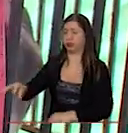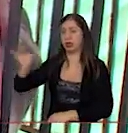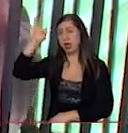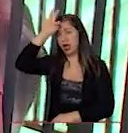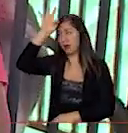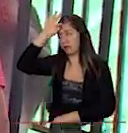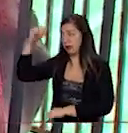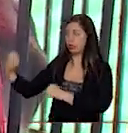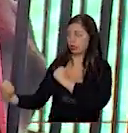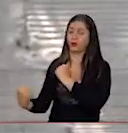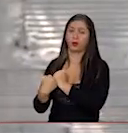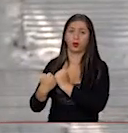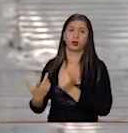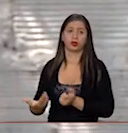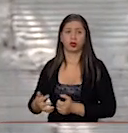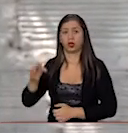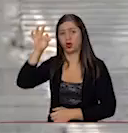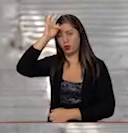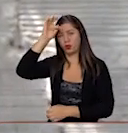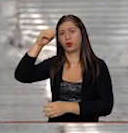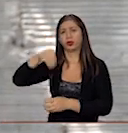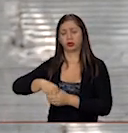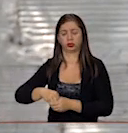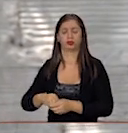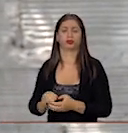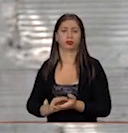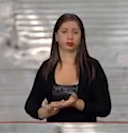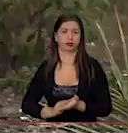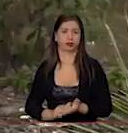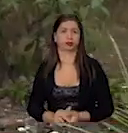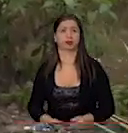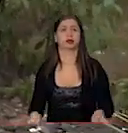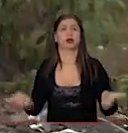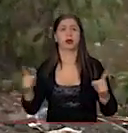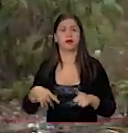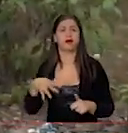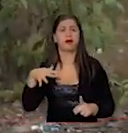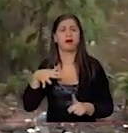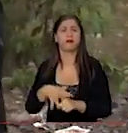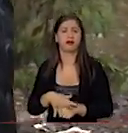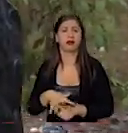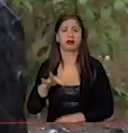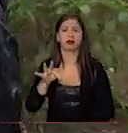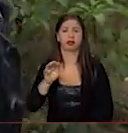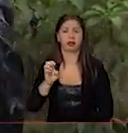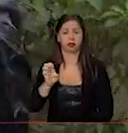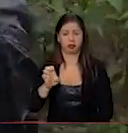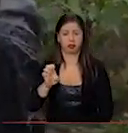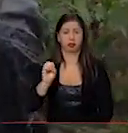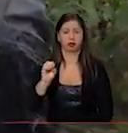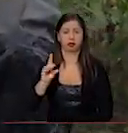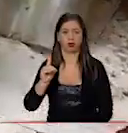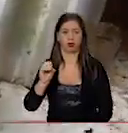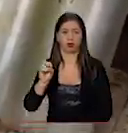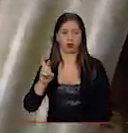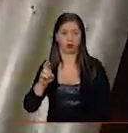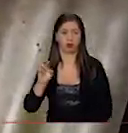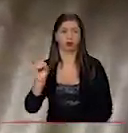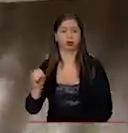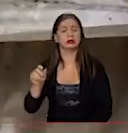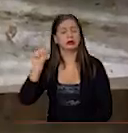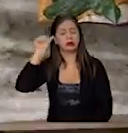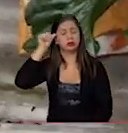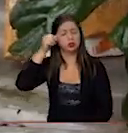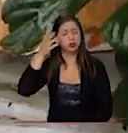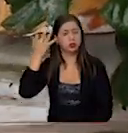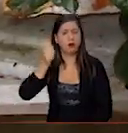brindado el apoyo y los tenemos hospitalizados, ya les van a dar de alta. Otro de los afectados es Teodoro Ibarra. Con lágrimas en los ojos recuerda